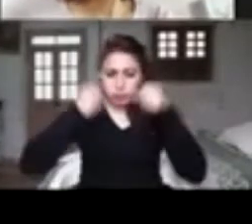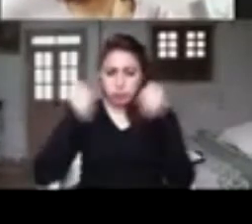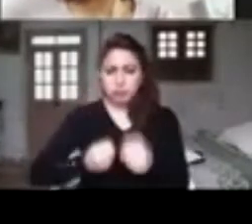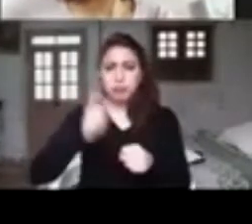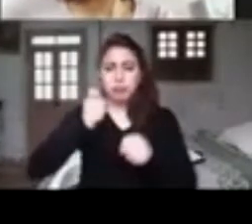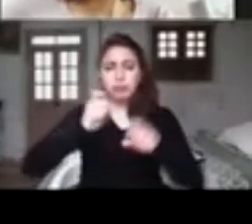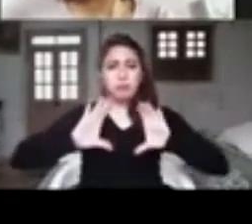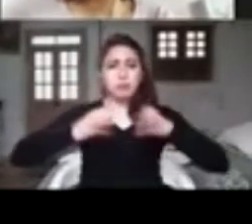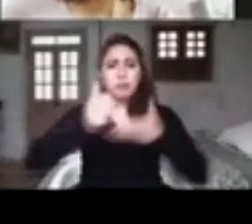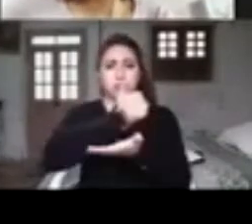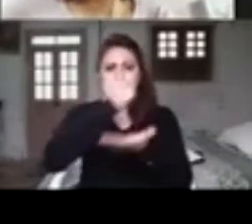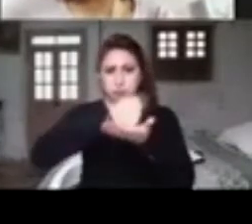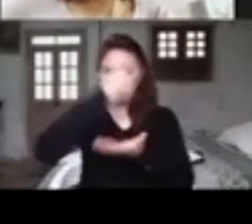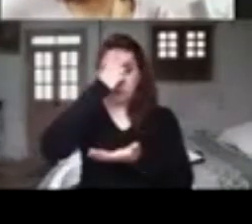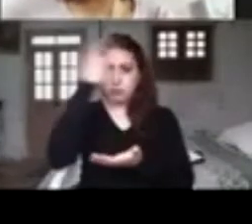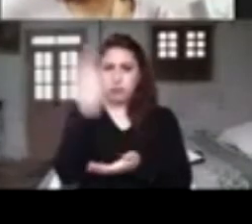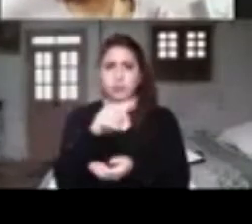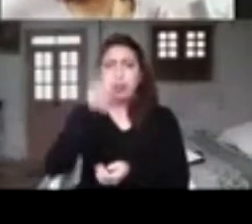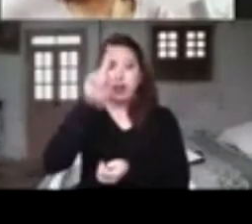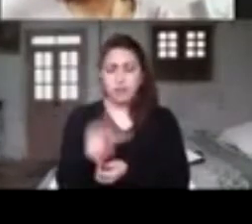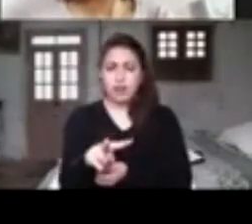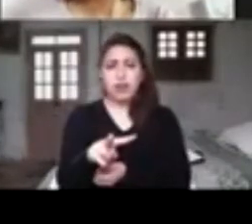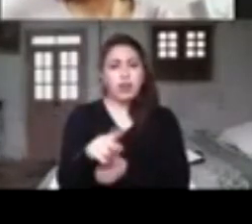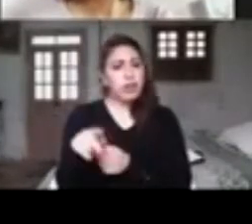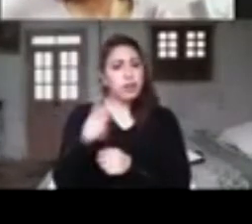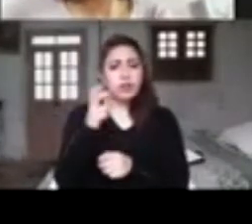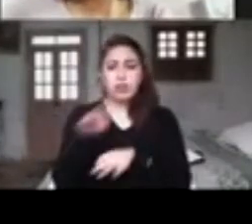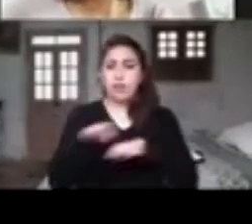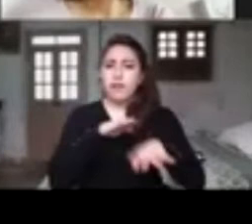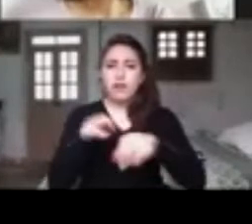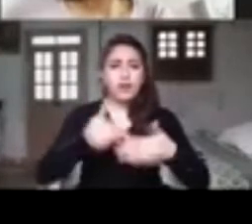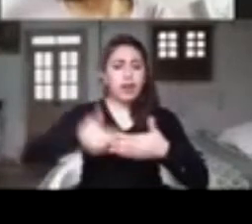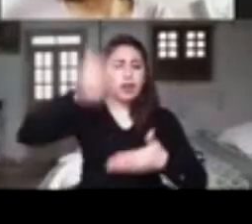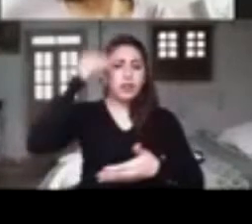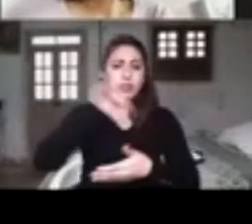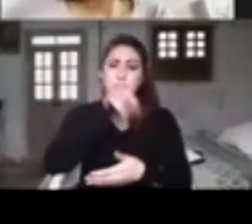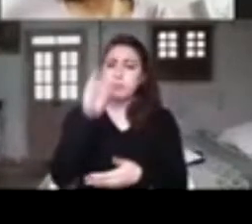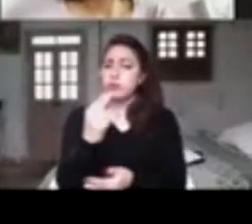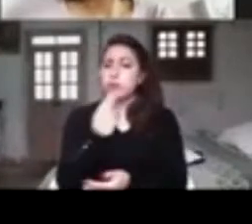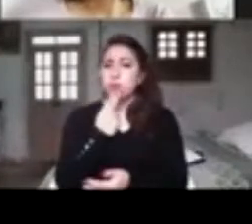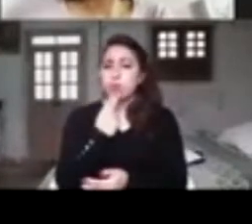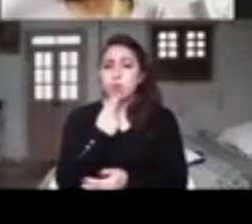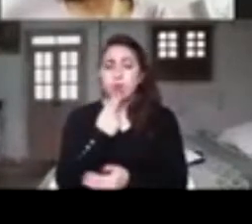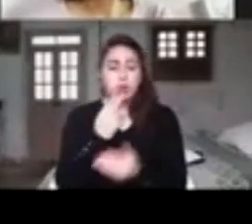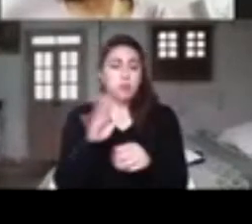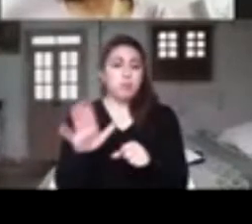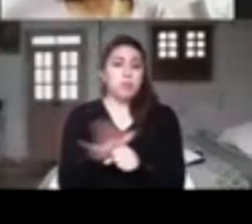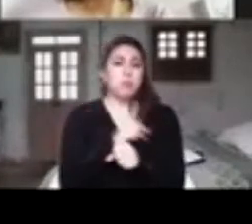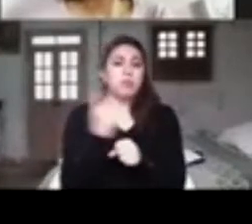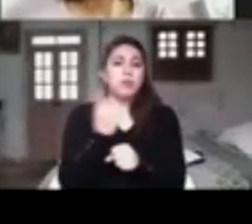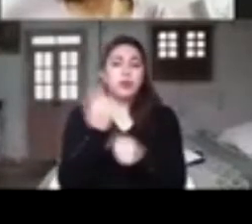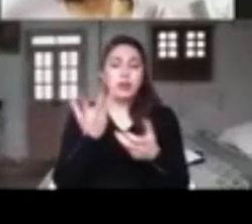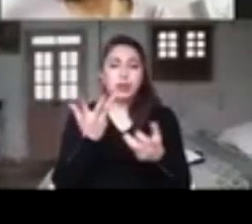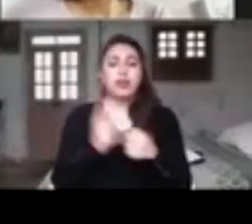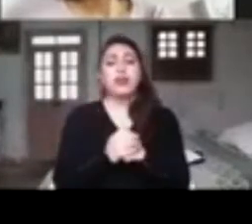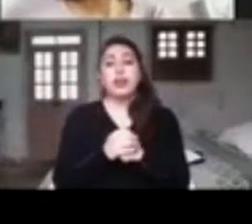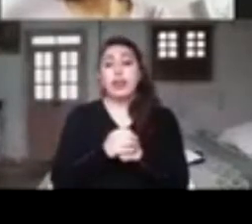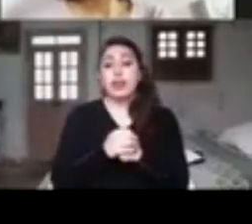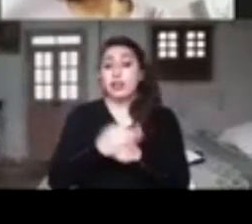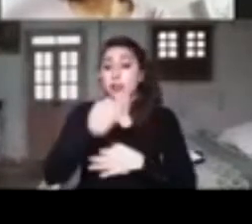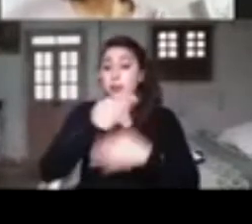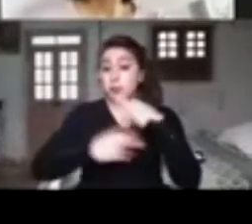y dejará huellas positivas en la ciudadanía al acercar las actividades